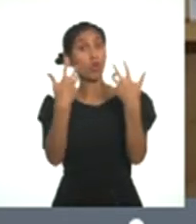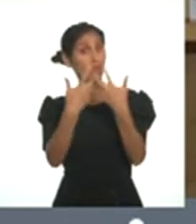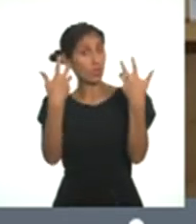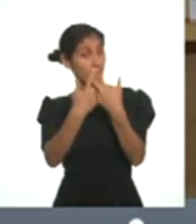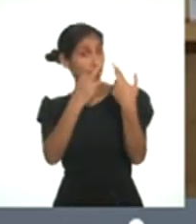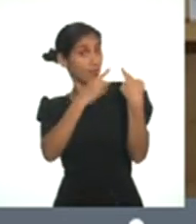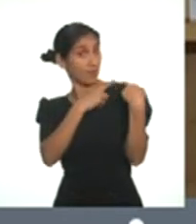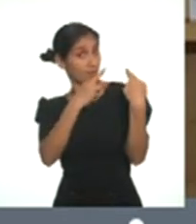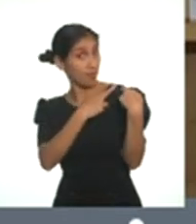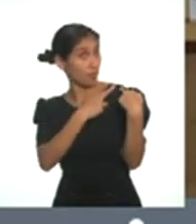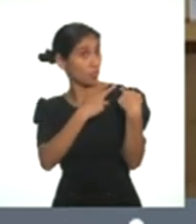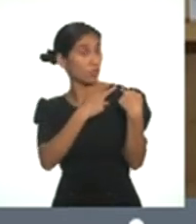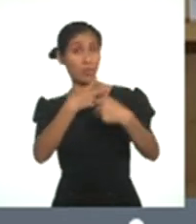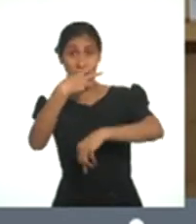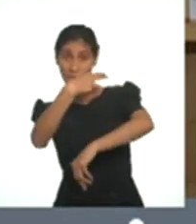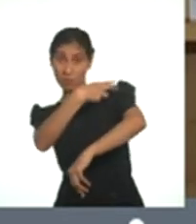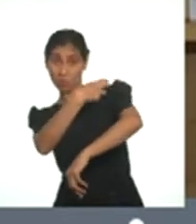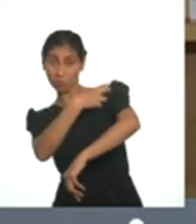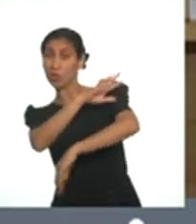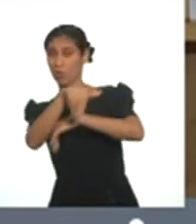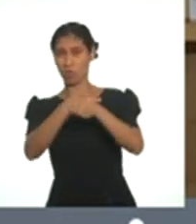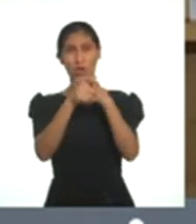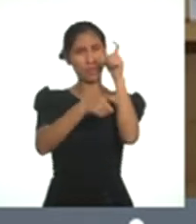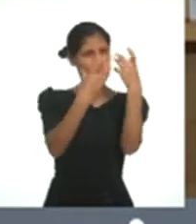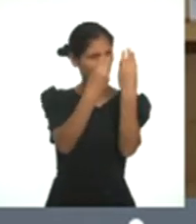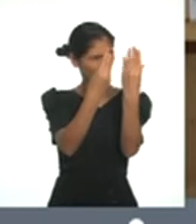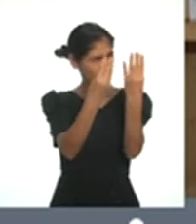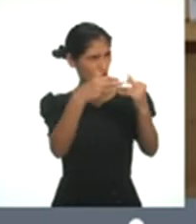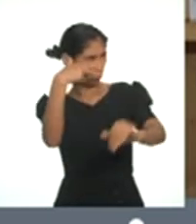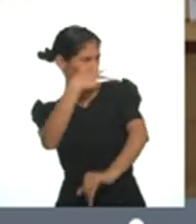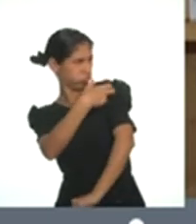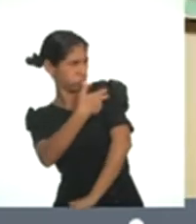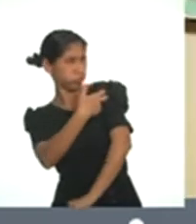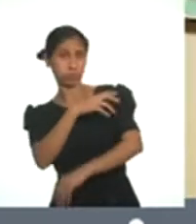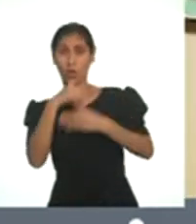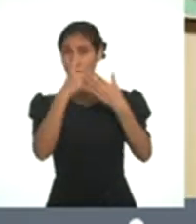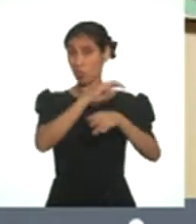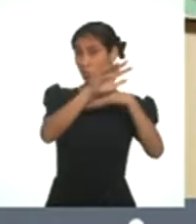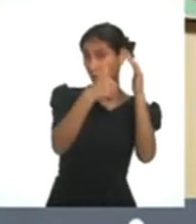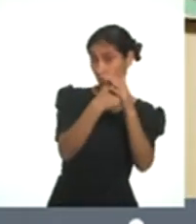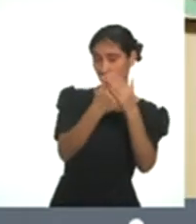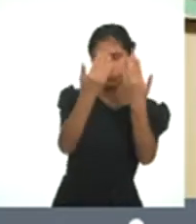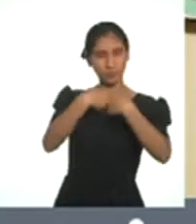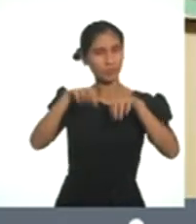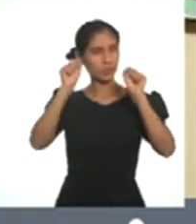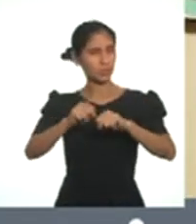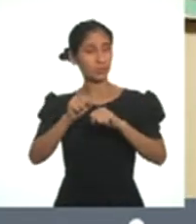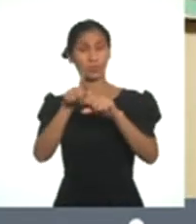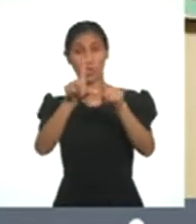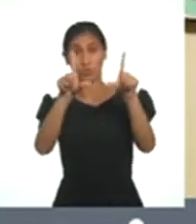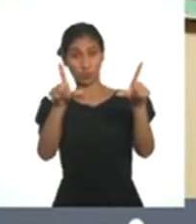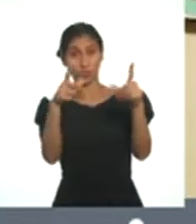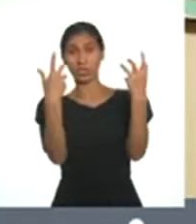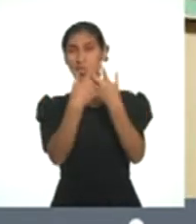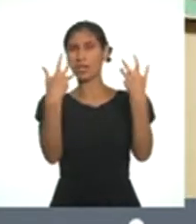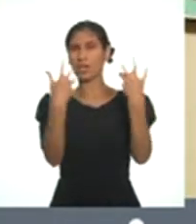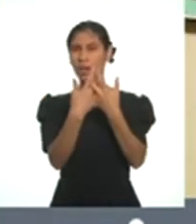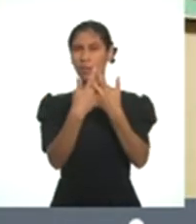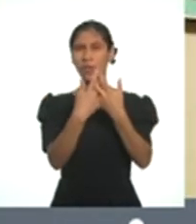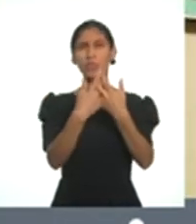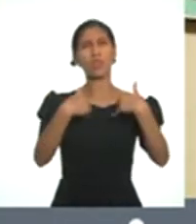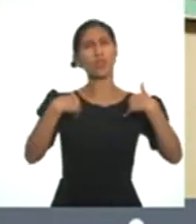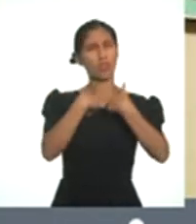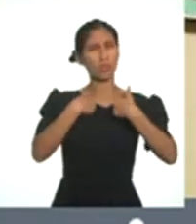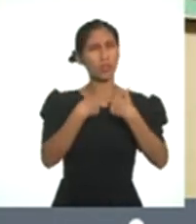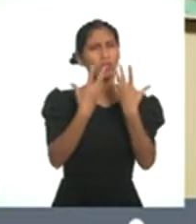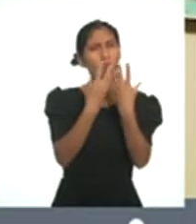necesarios para vacunar a una mayor cantidad de personas, demostrando su compromiso con la población. Sí, este fue sobre los animales en